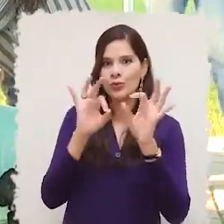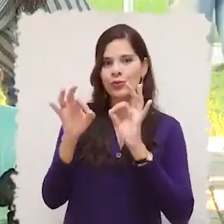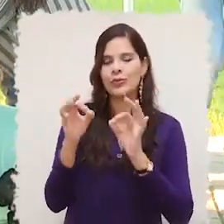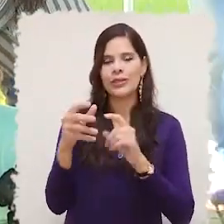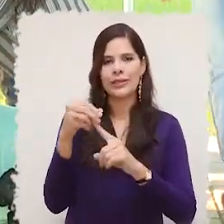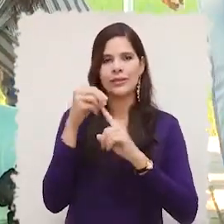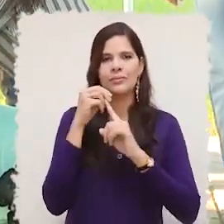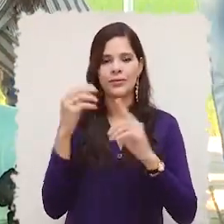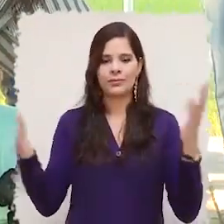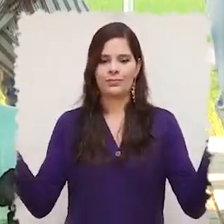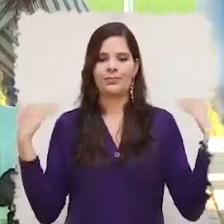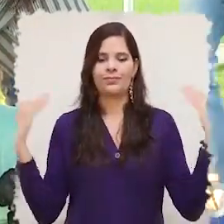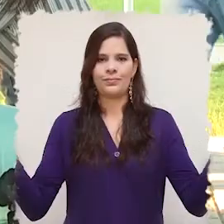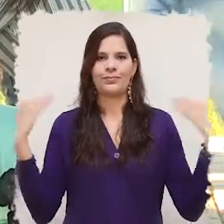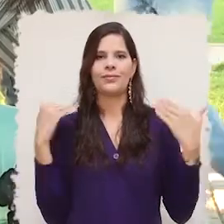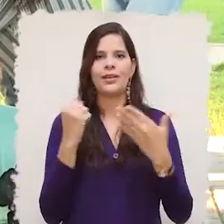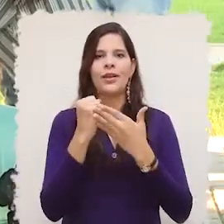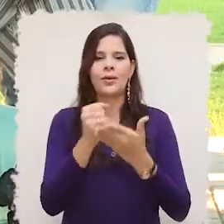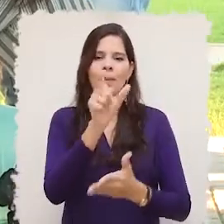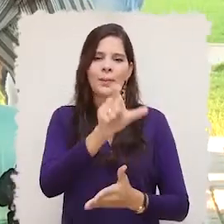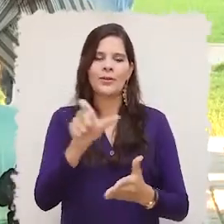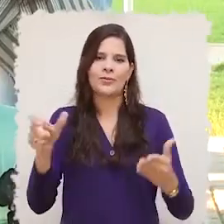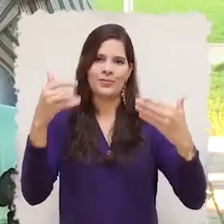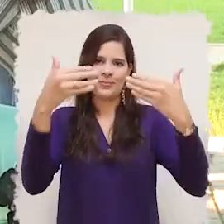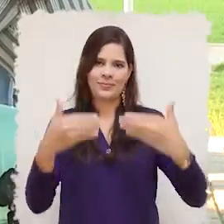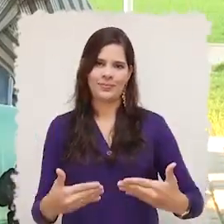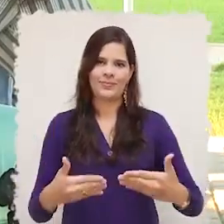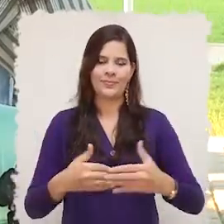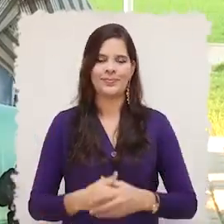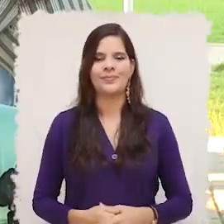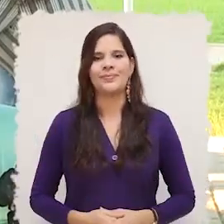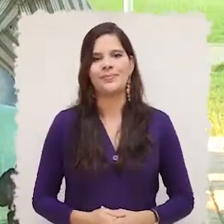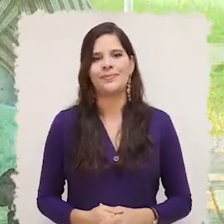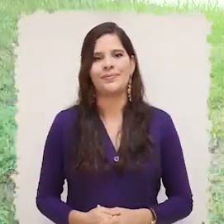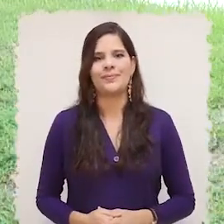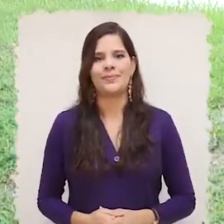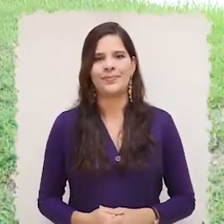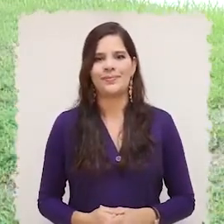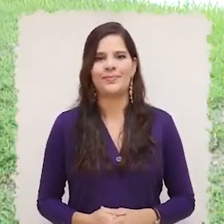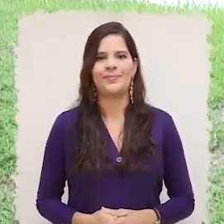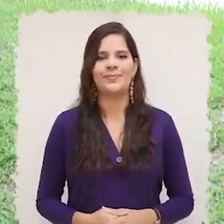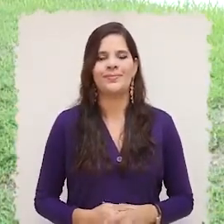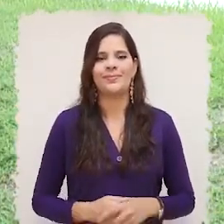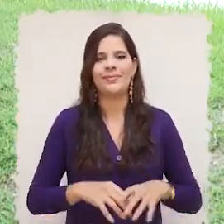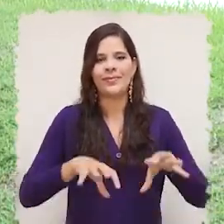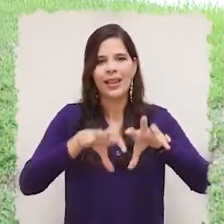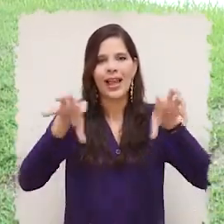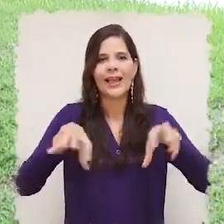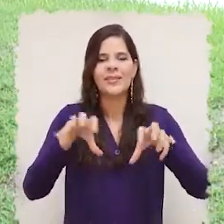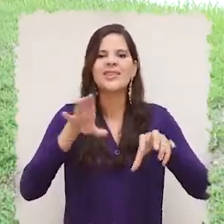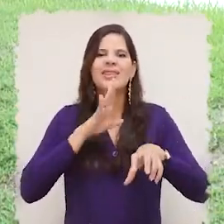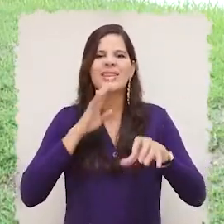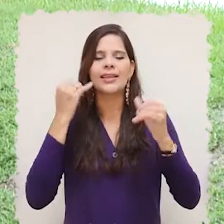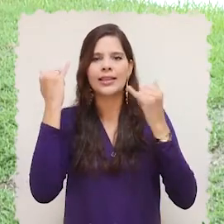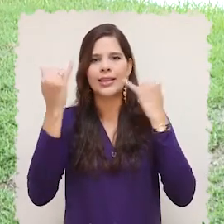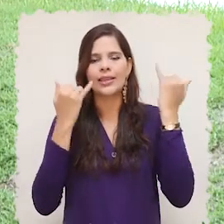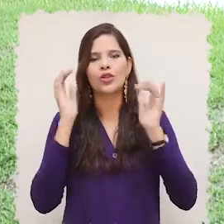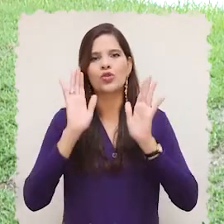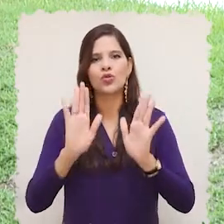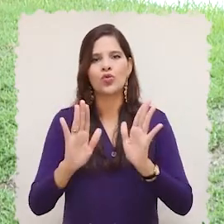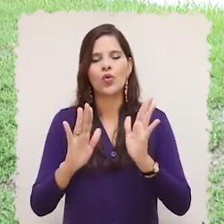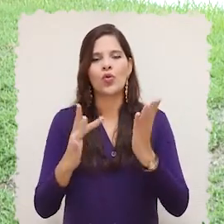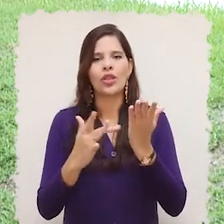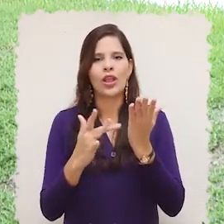jornada físico-deportiva para personas en condición de discapacidad física. La actividad fue organizada por el Programa en